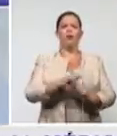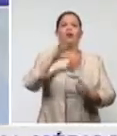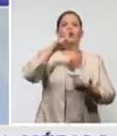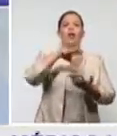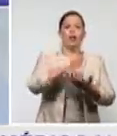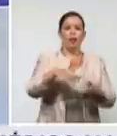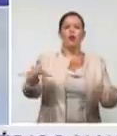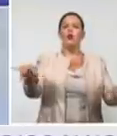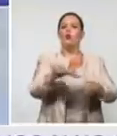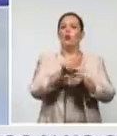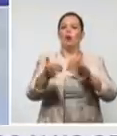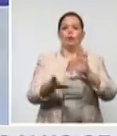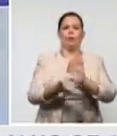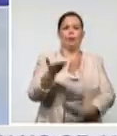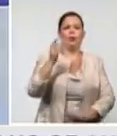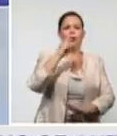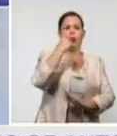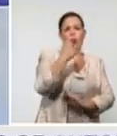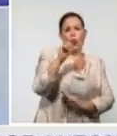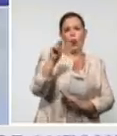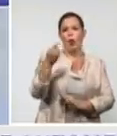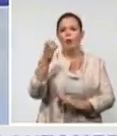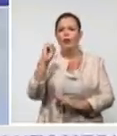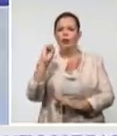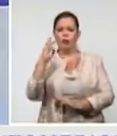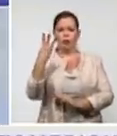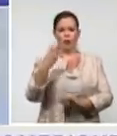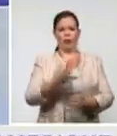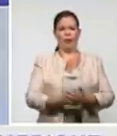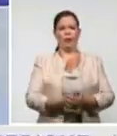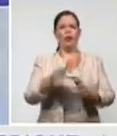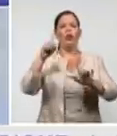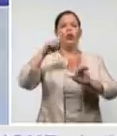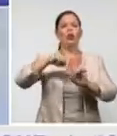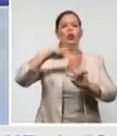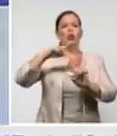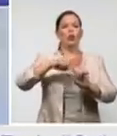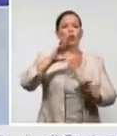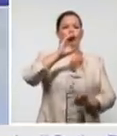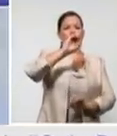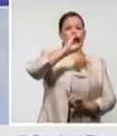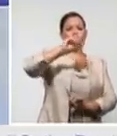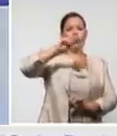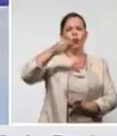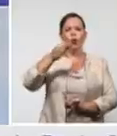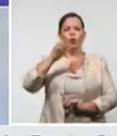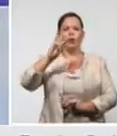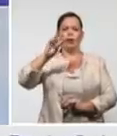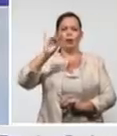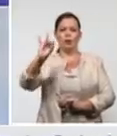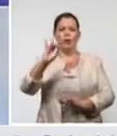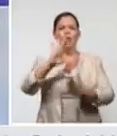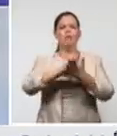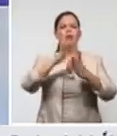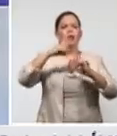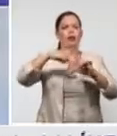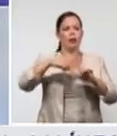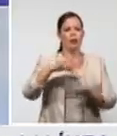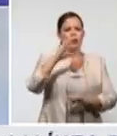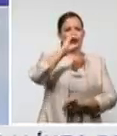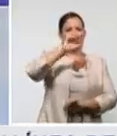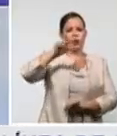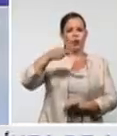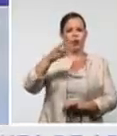incrementa a 1,03. Las Tunas con 0,37, Matanza con 0,28